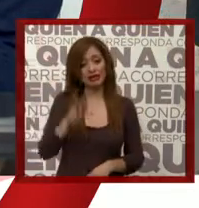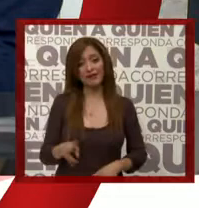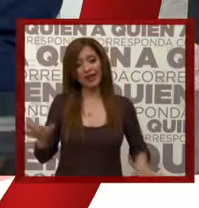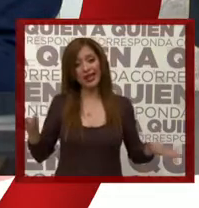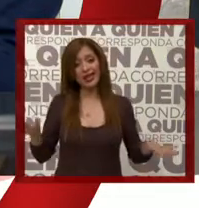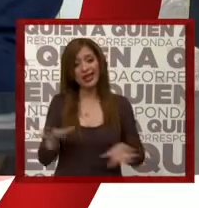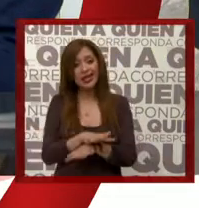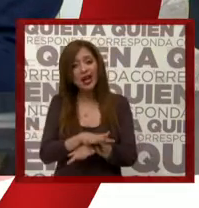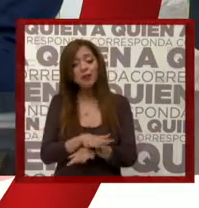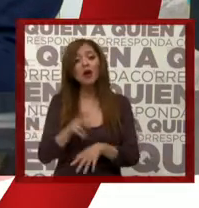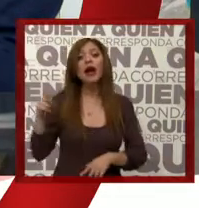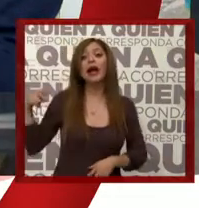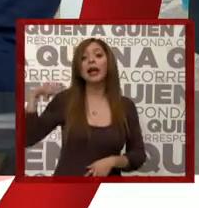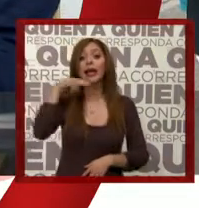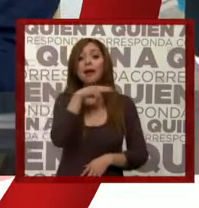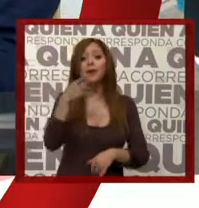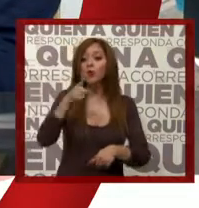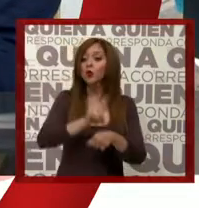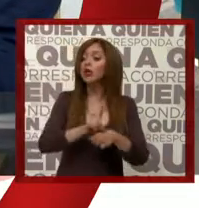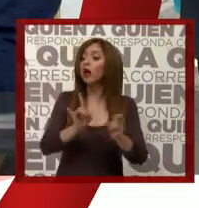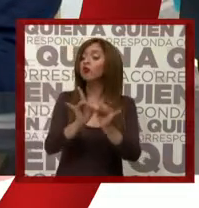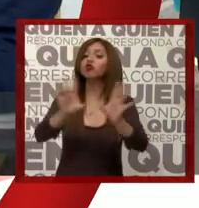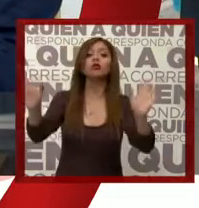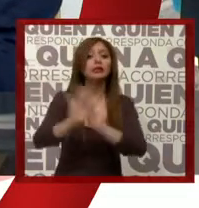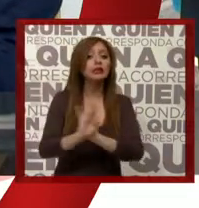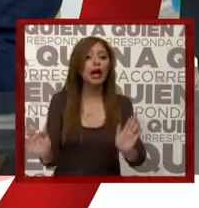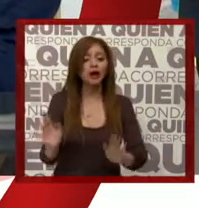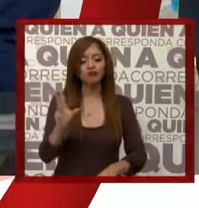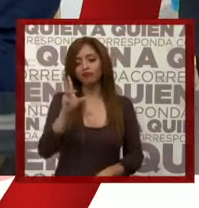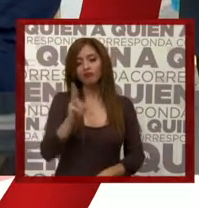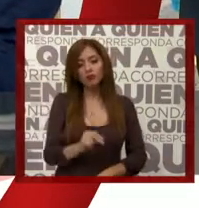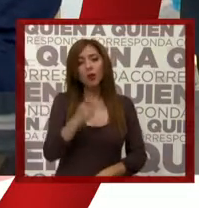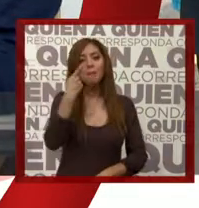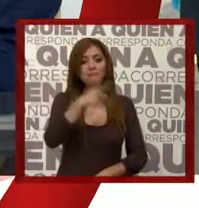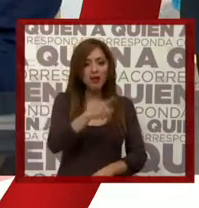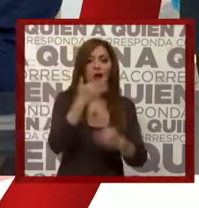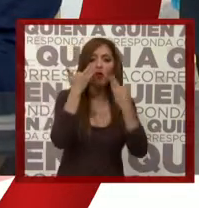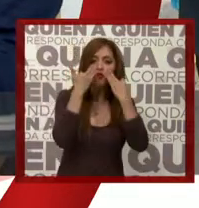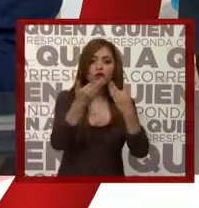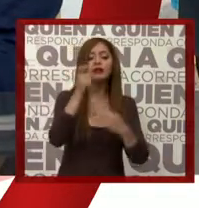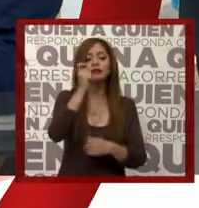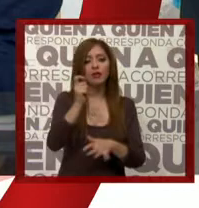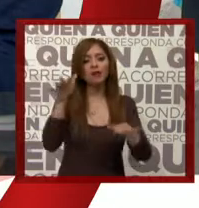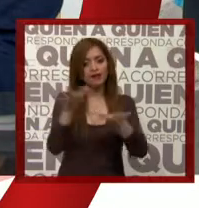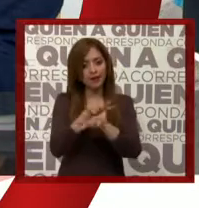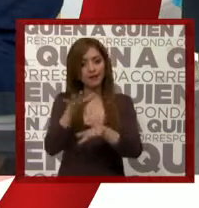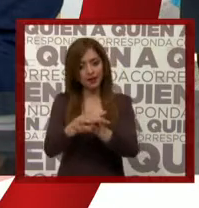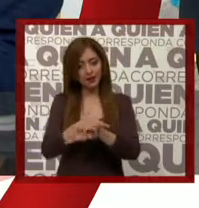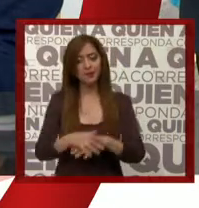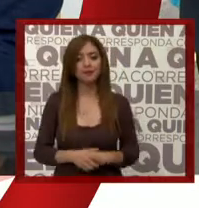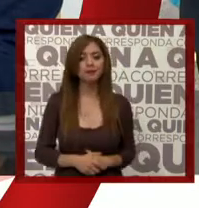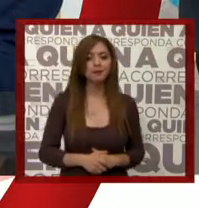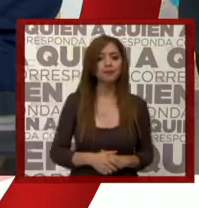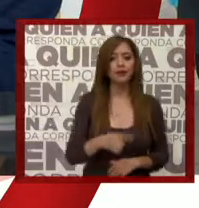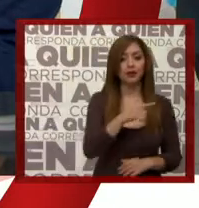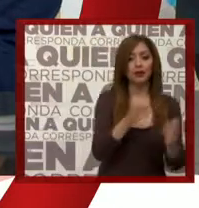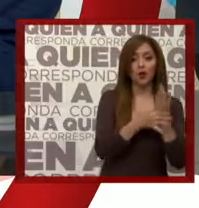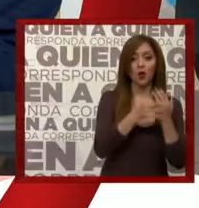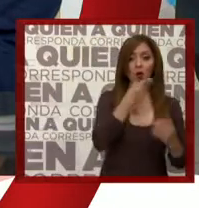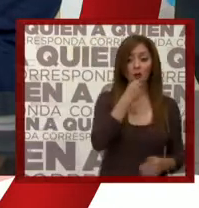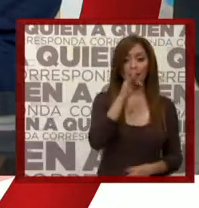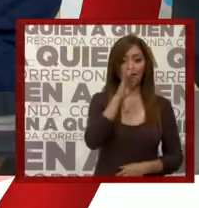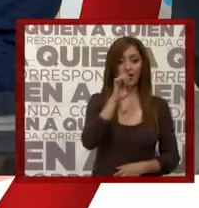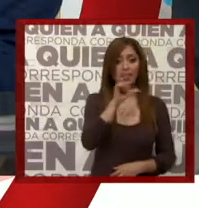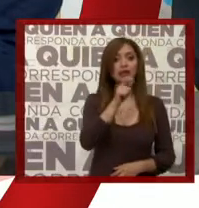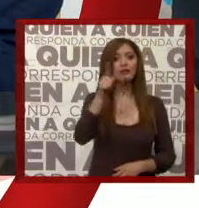que no se va a dar de la noche a la mañana en un fin de semana, pero es. Aquí está la muestra de que las cosas están cambiando. Y don Félix, señor Garralda, nos decía que la atención